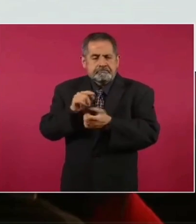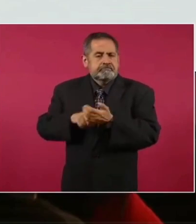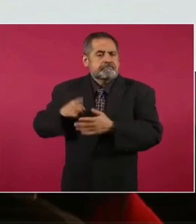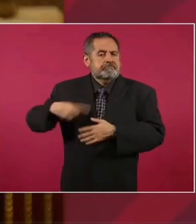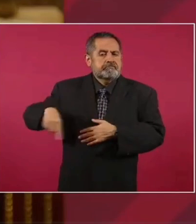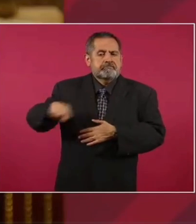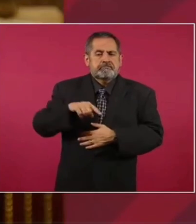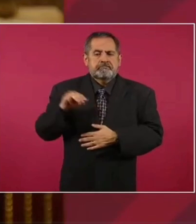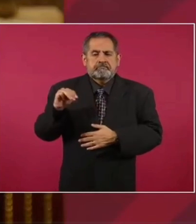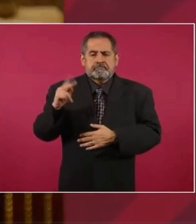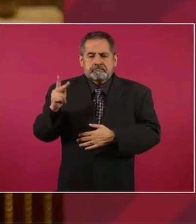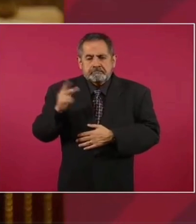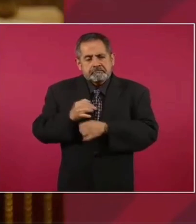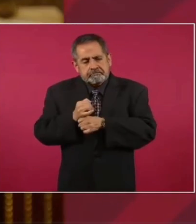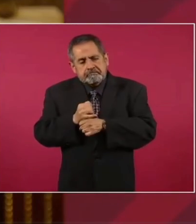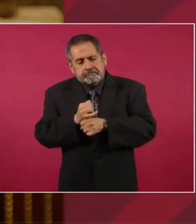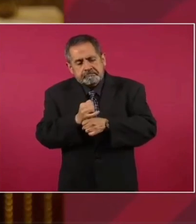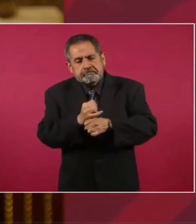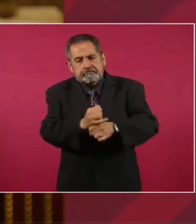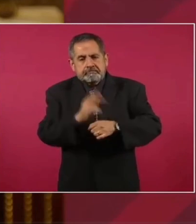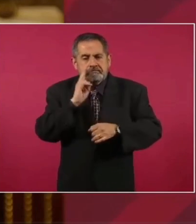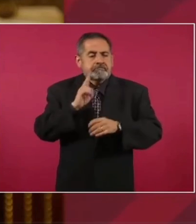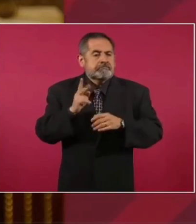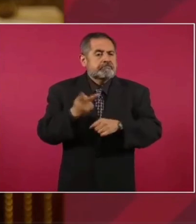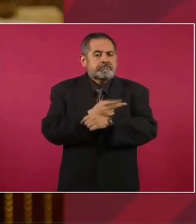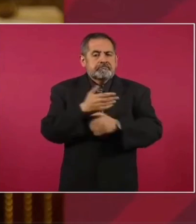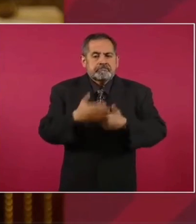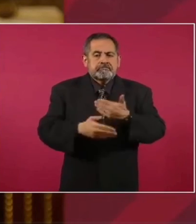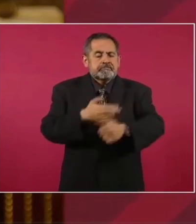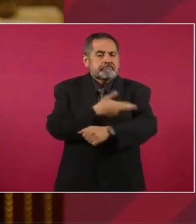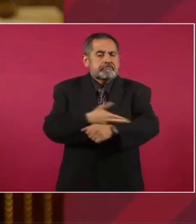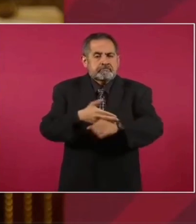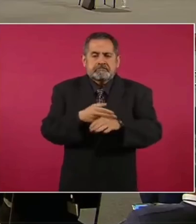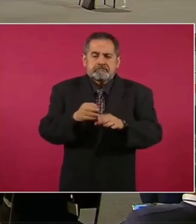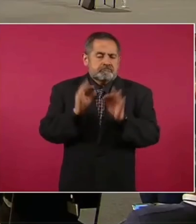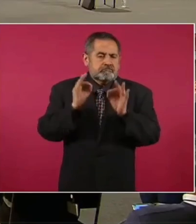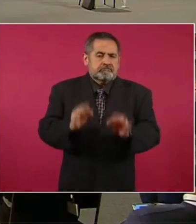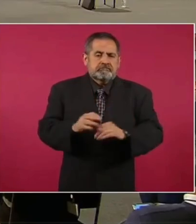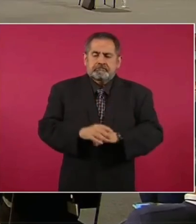del Ministerio Público y continúan los procesos penales correspondientes. ¿Sería cuánto?